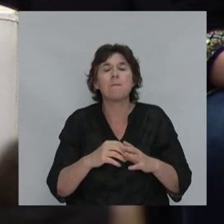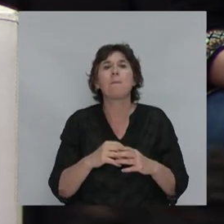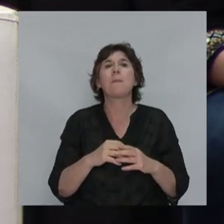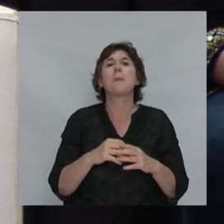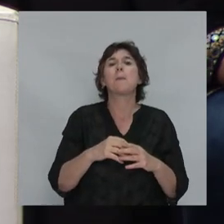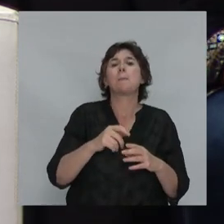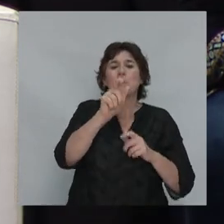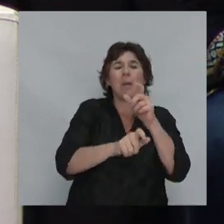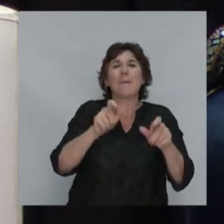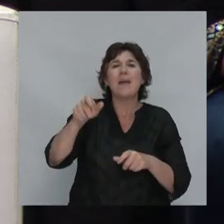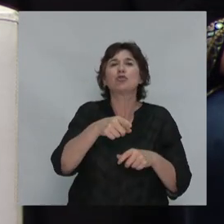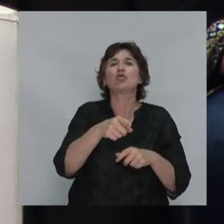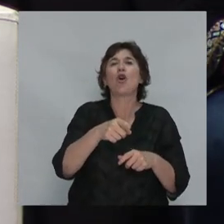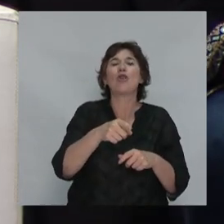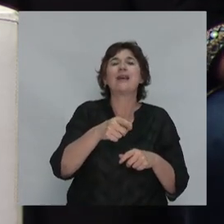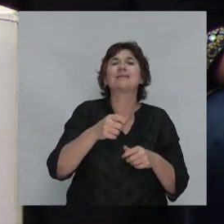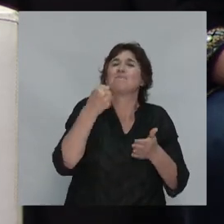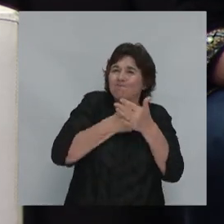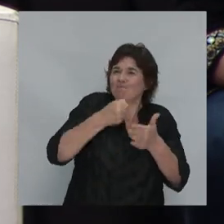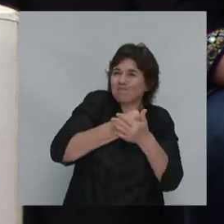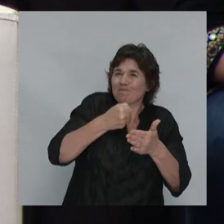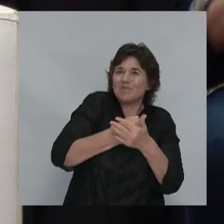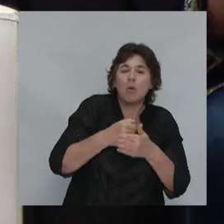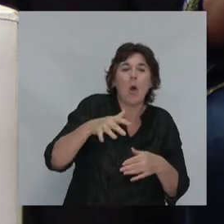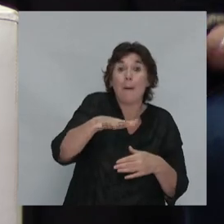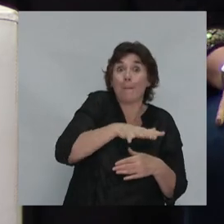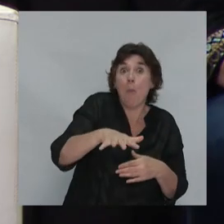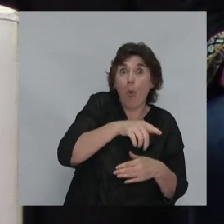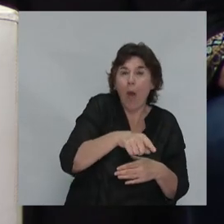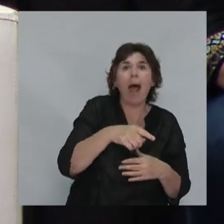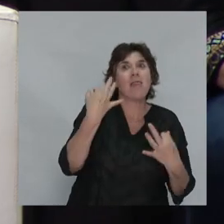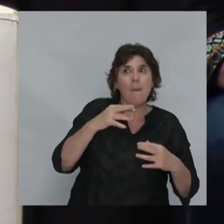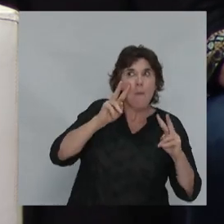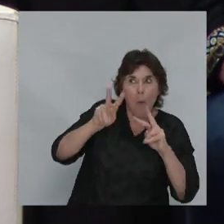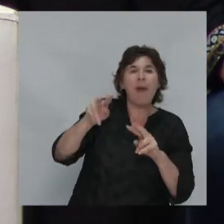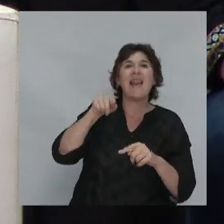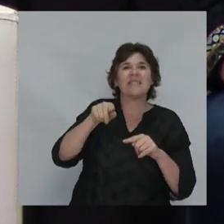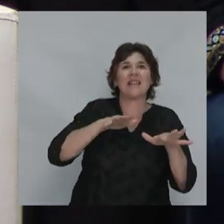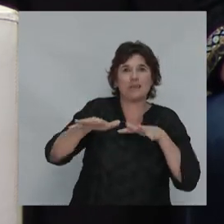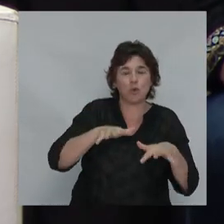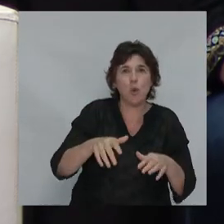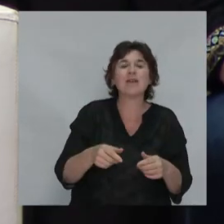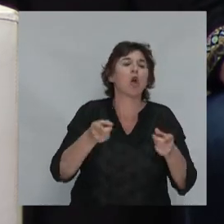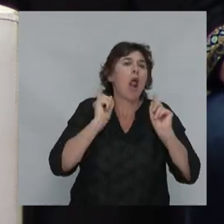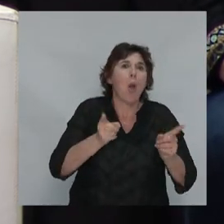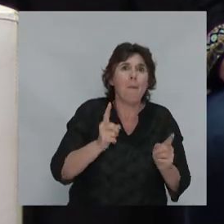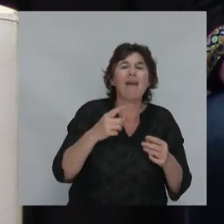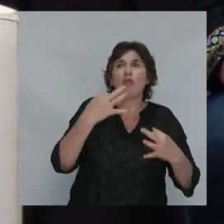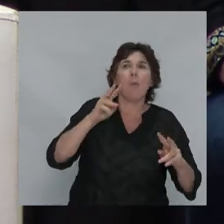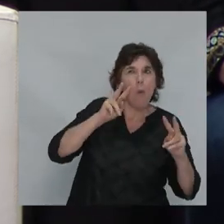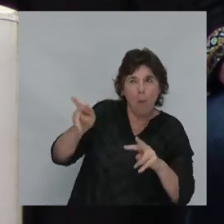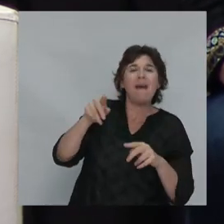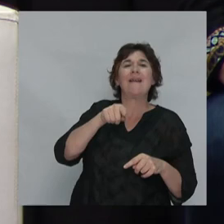militantes populares, no nos puede ser ajenos a los maestros y profesores, no nos puede ser